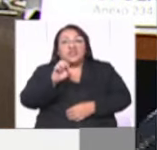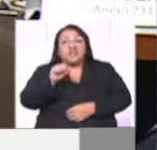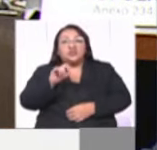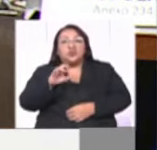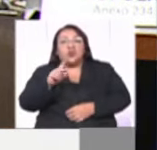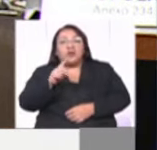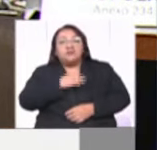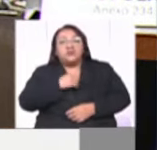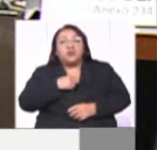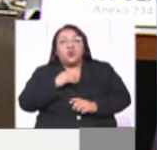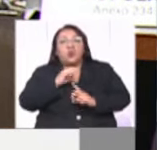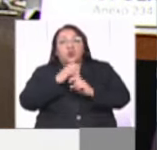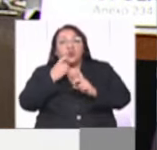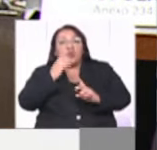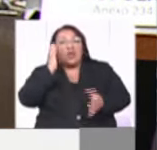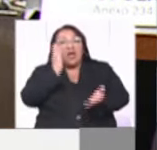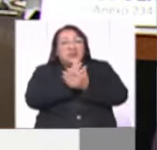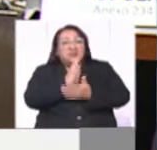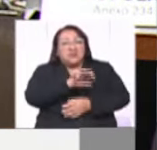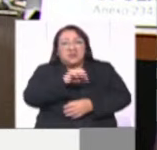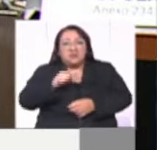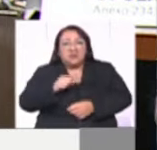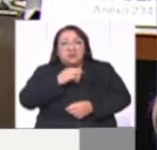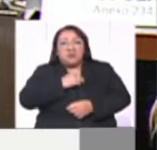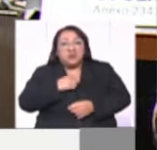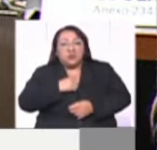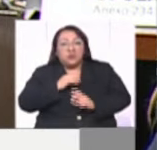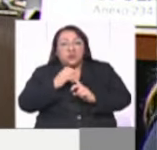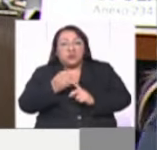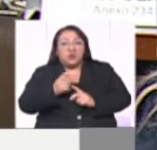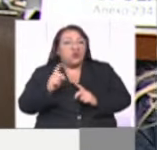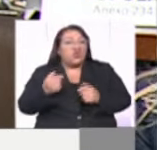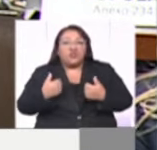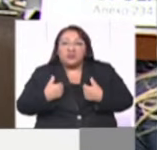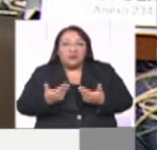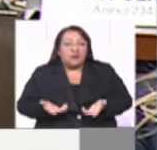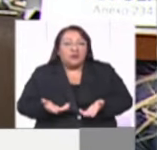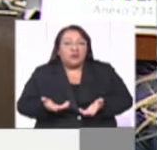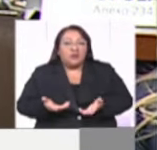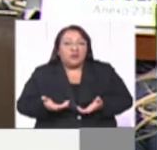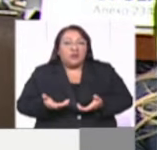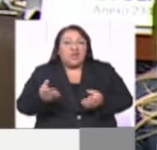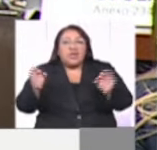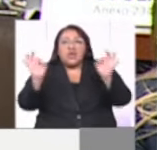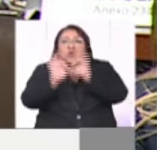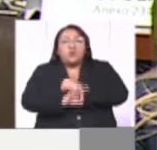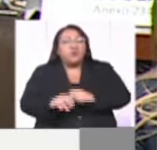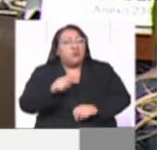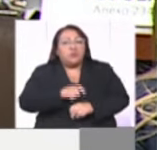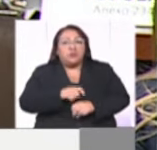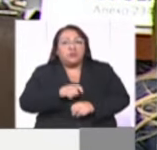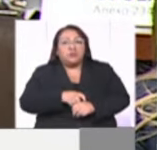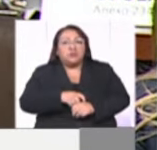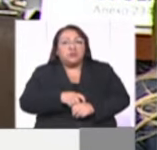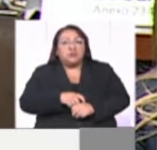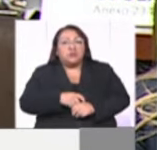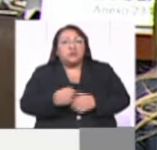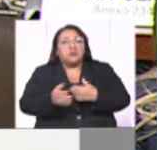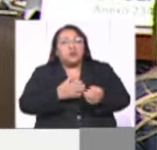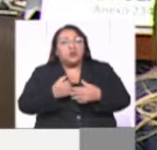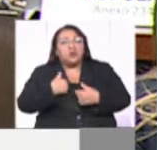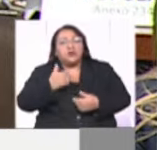Cultura, está en función a que la ministra de Cultura no ha tenido en ningún momento una señal